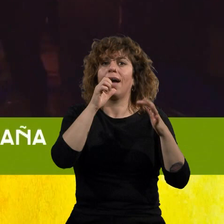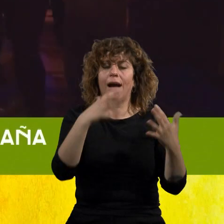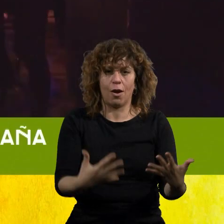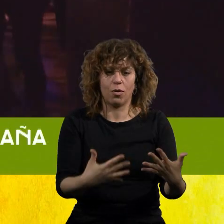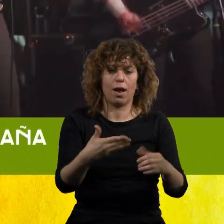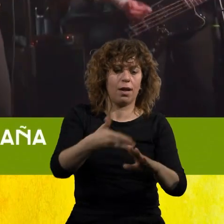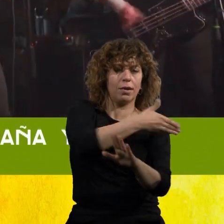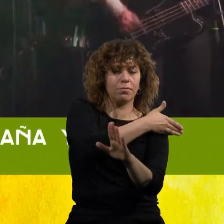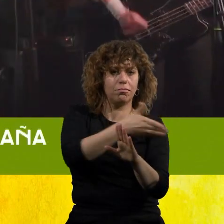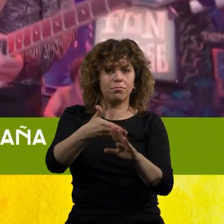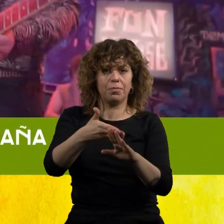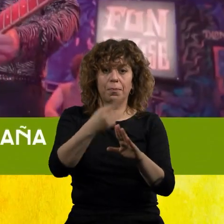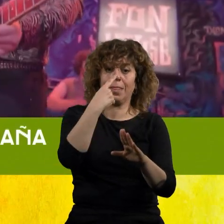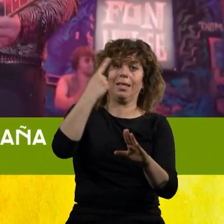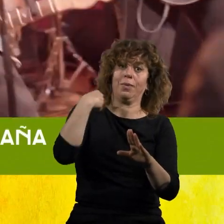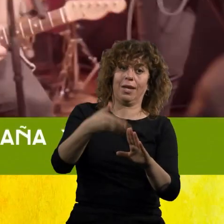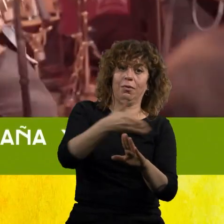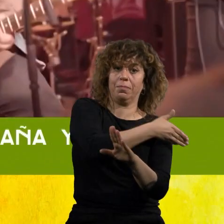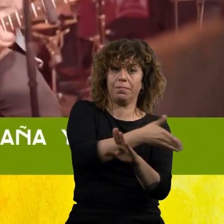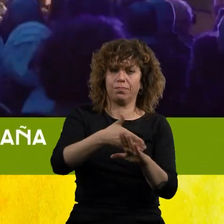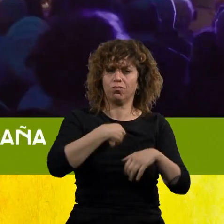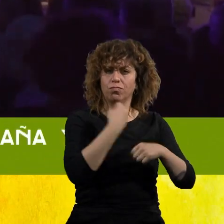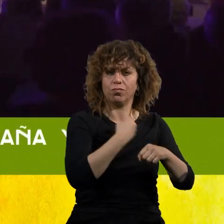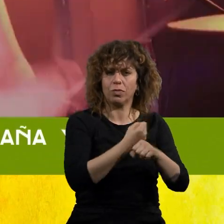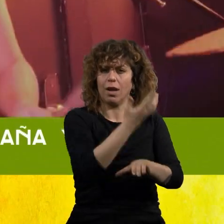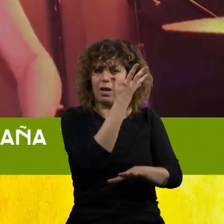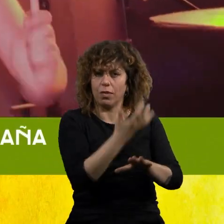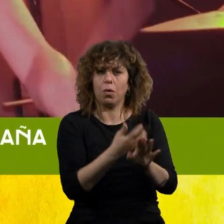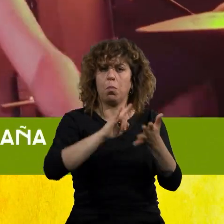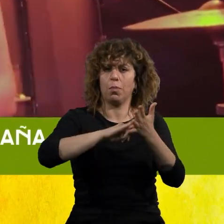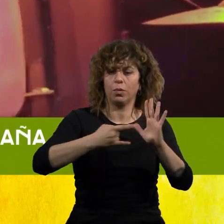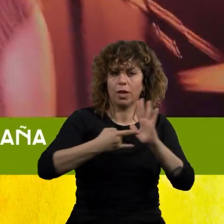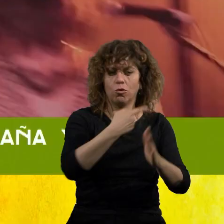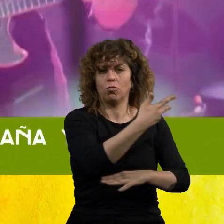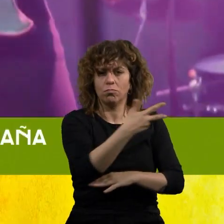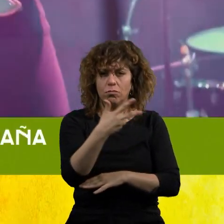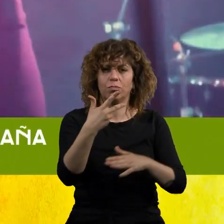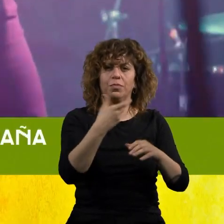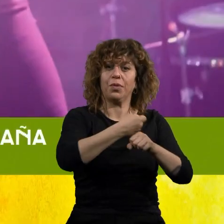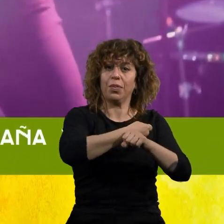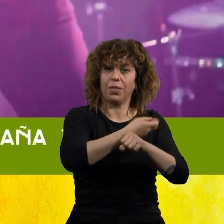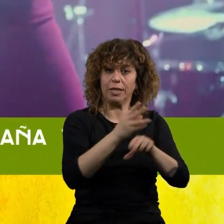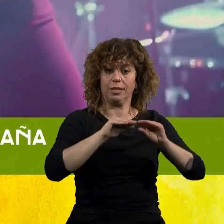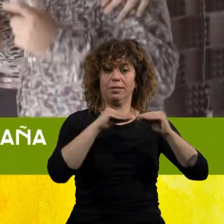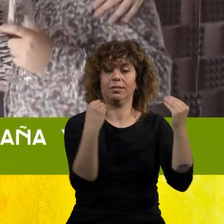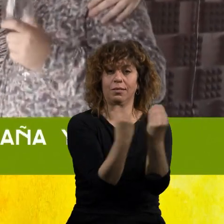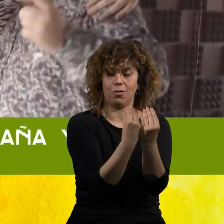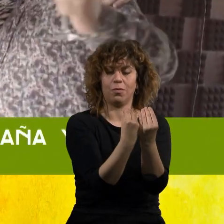el trabajo hecho en el año anterior, toda esa grabación, todo ese proyecto, todo ese disco y